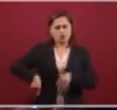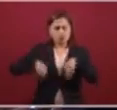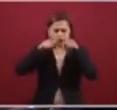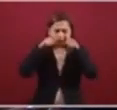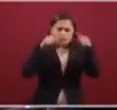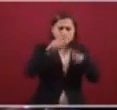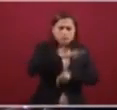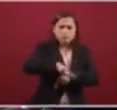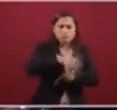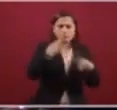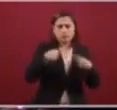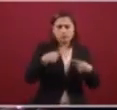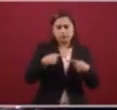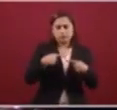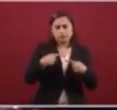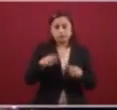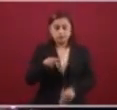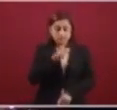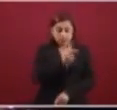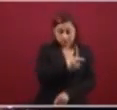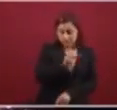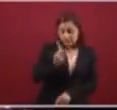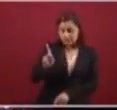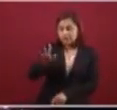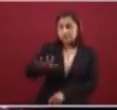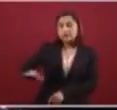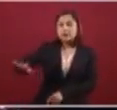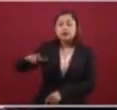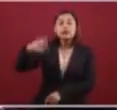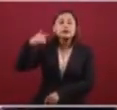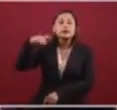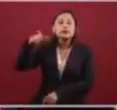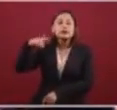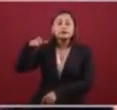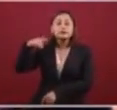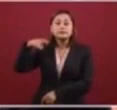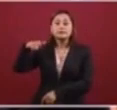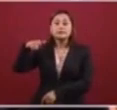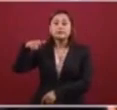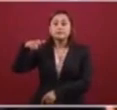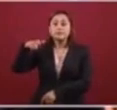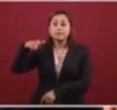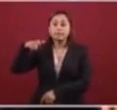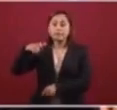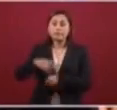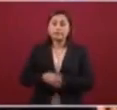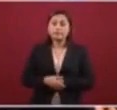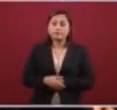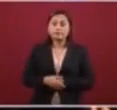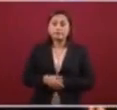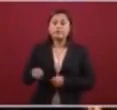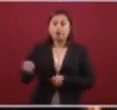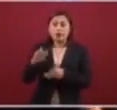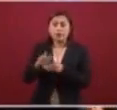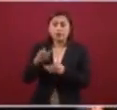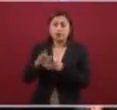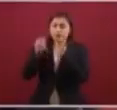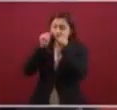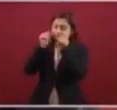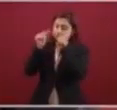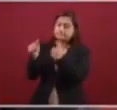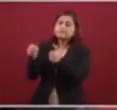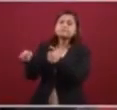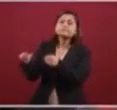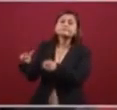mismo en el caso de querétaro de ésta buscando la manera